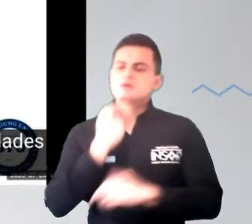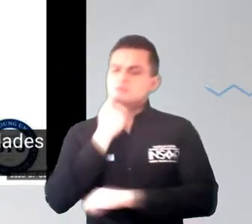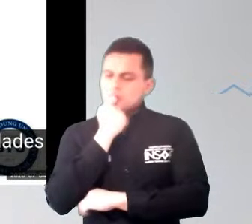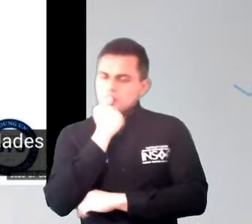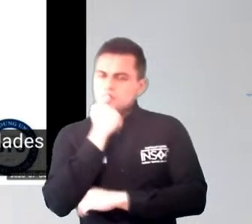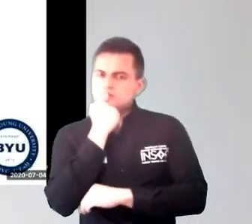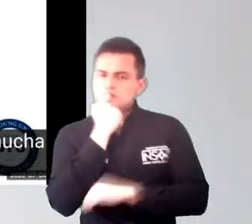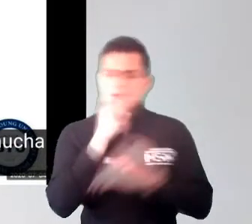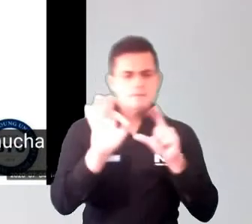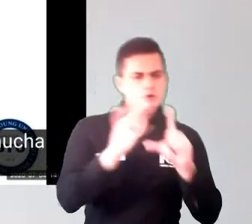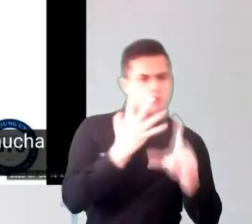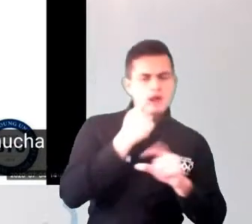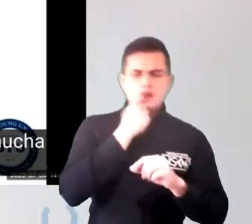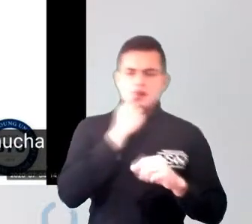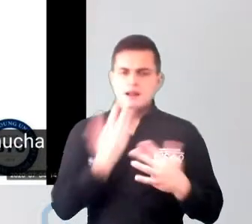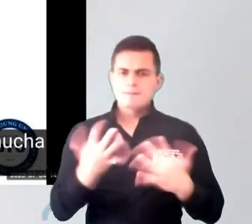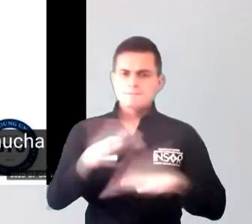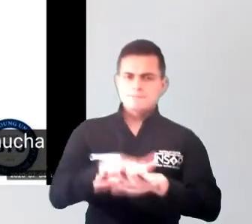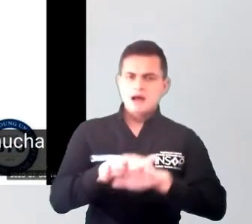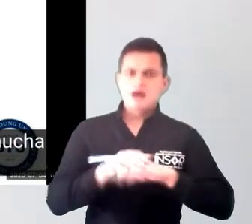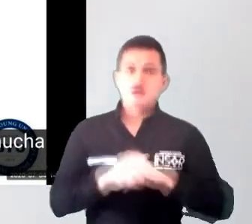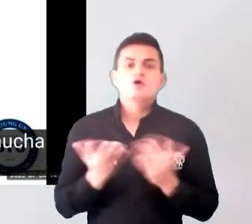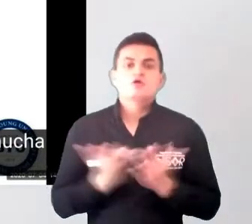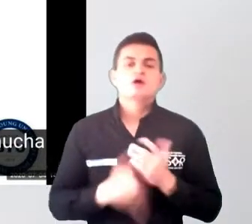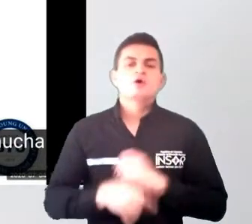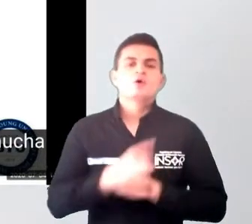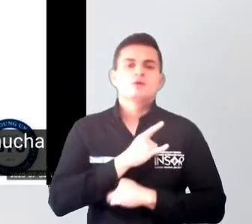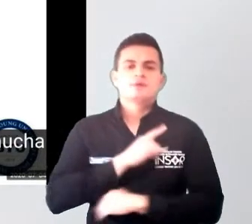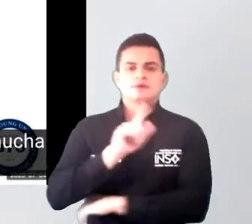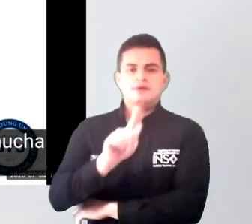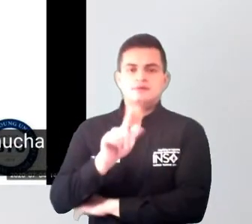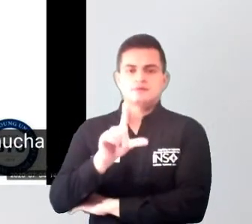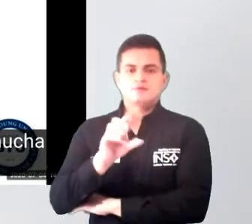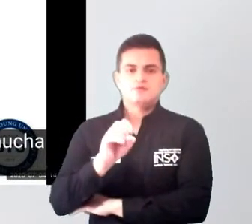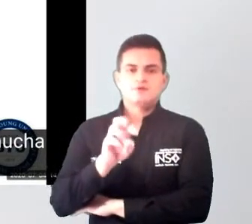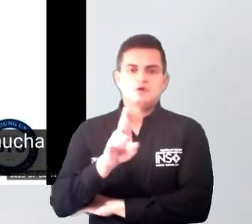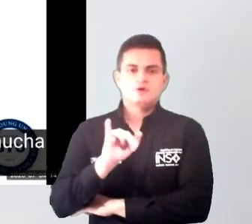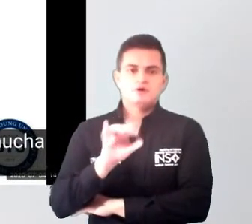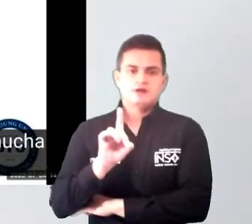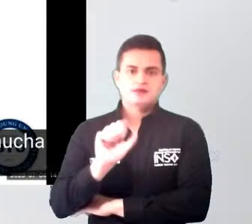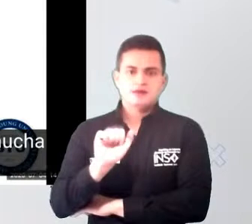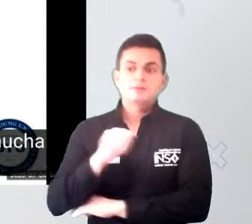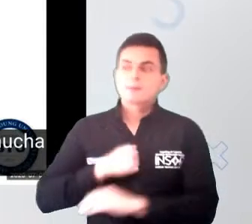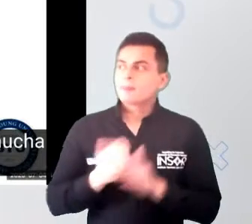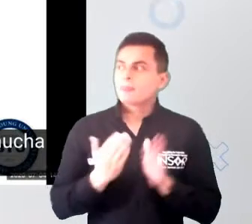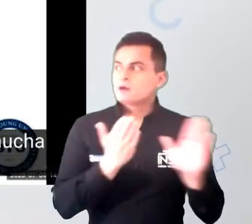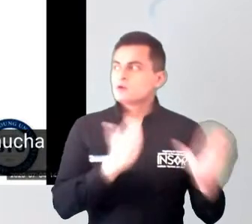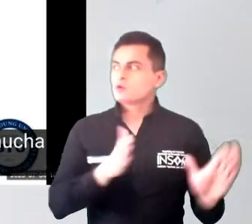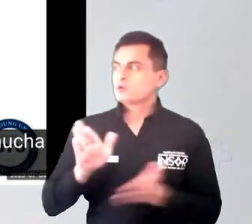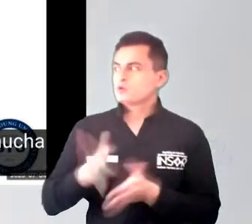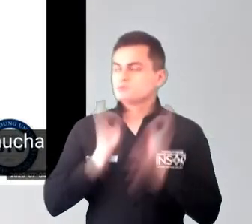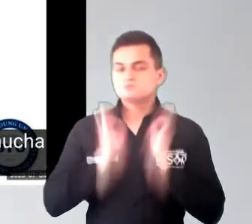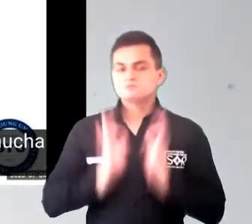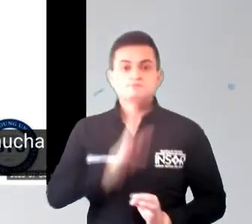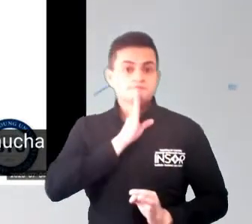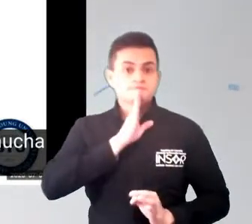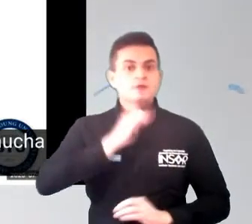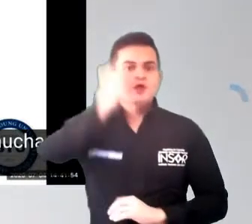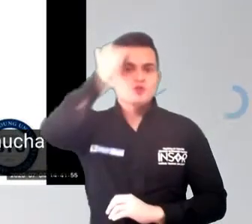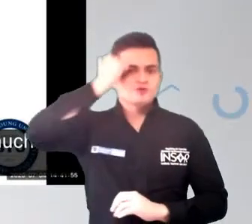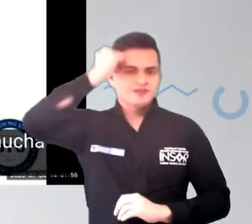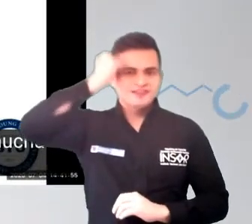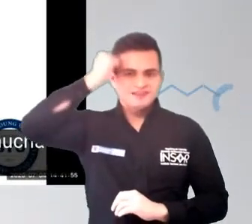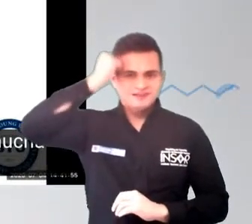combinada en la Universidad de Florida Central. Estos son cursos dirigidos por docentes, por lo que